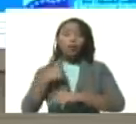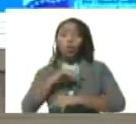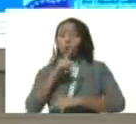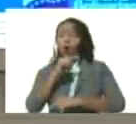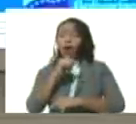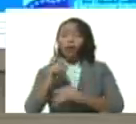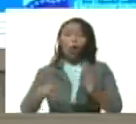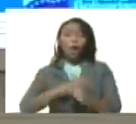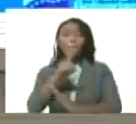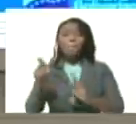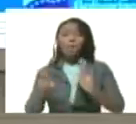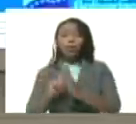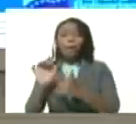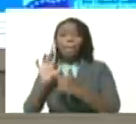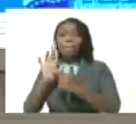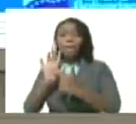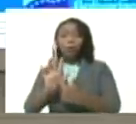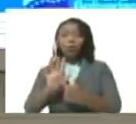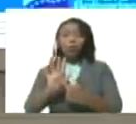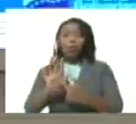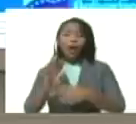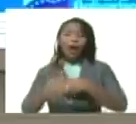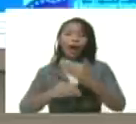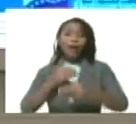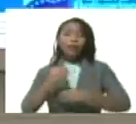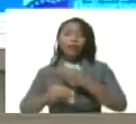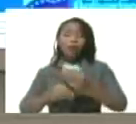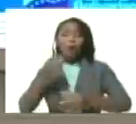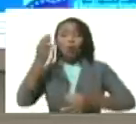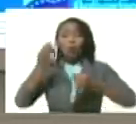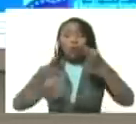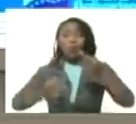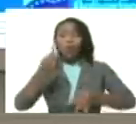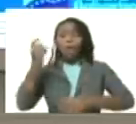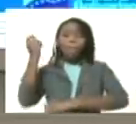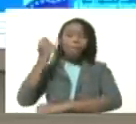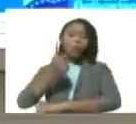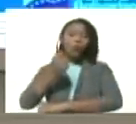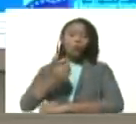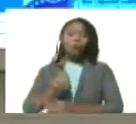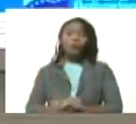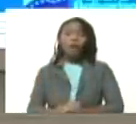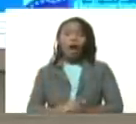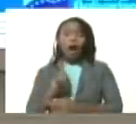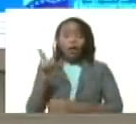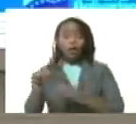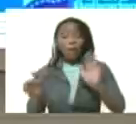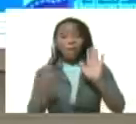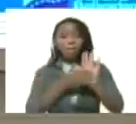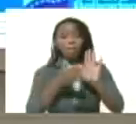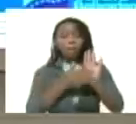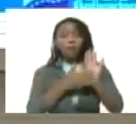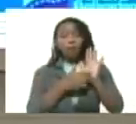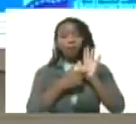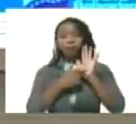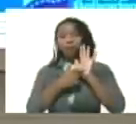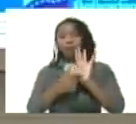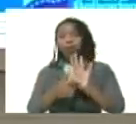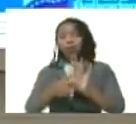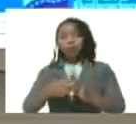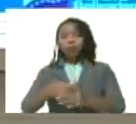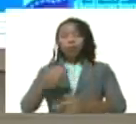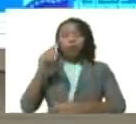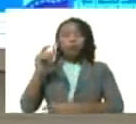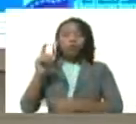reflejados las ejecuciones extrajudiciales, allí no están reflejados los delitos